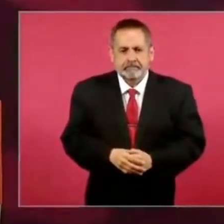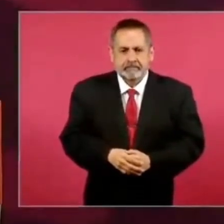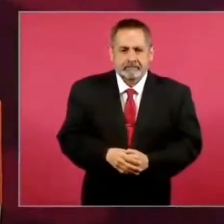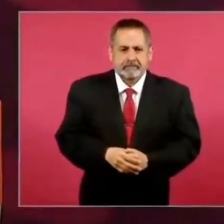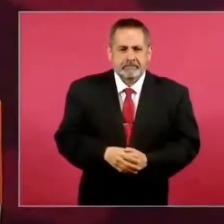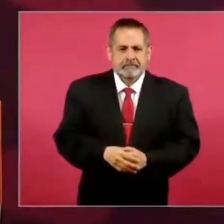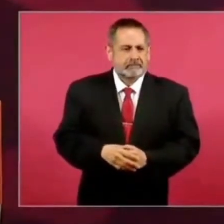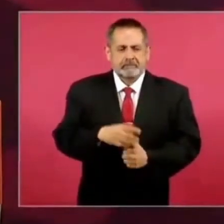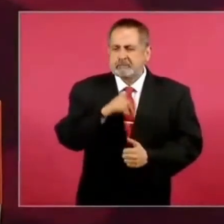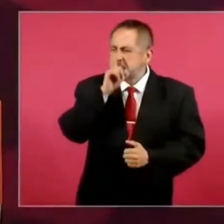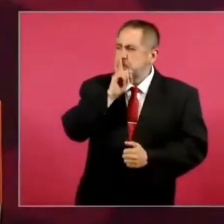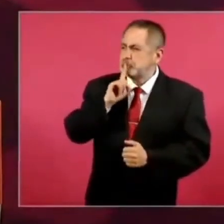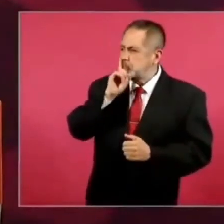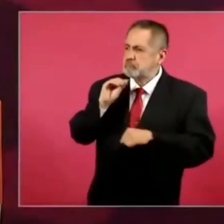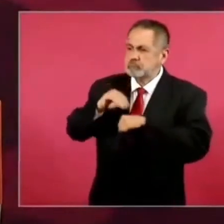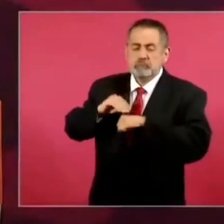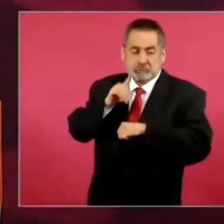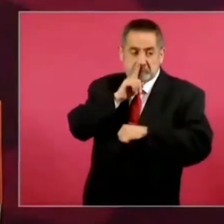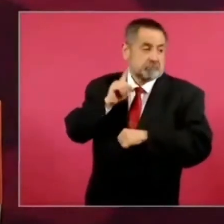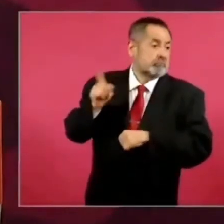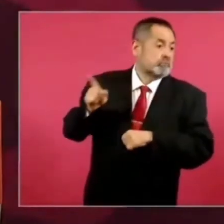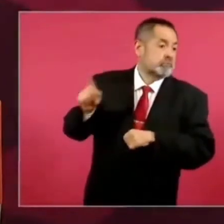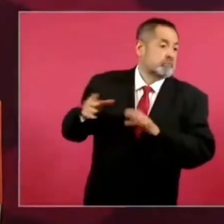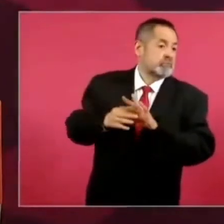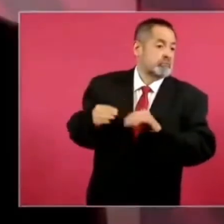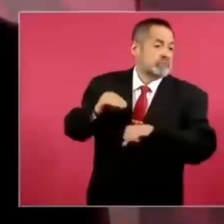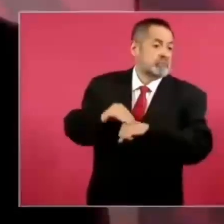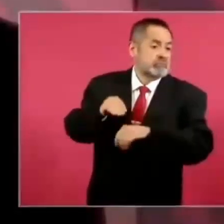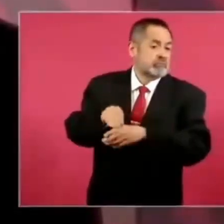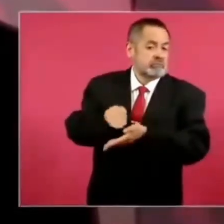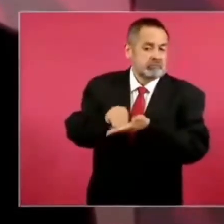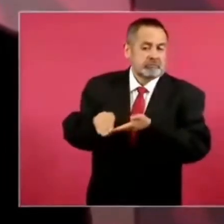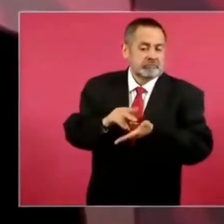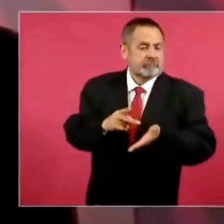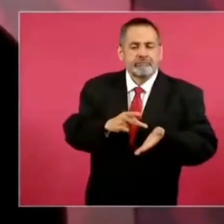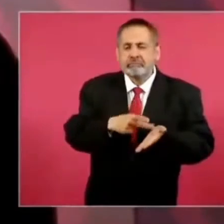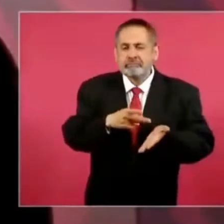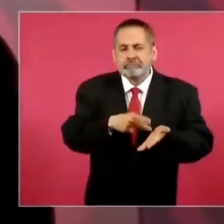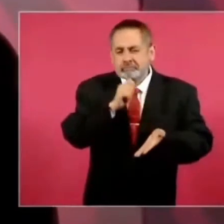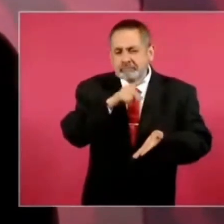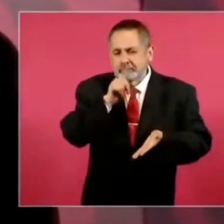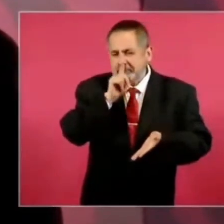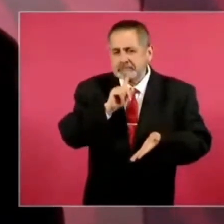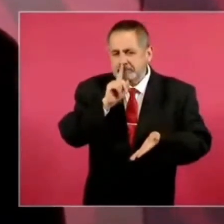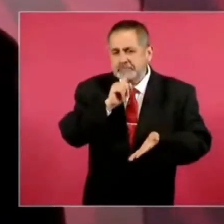o en la mentira, ¿no? Que se repite y se repite.